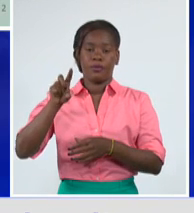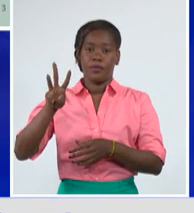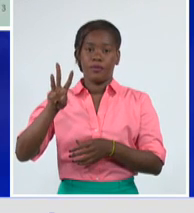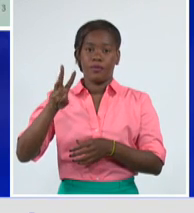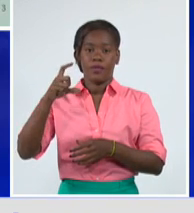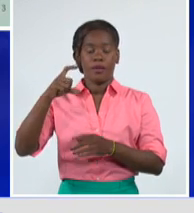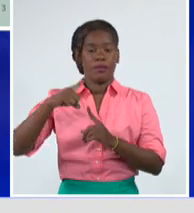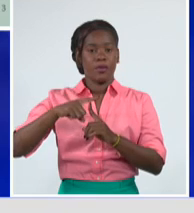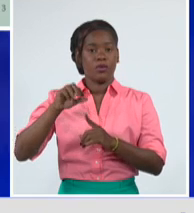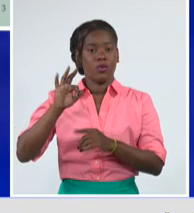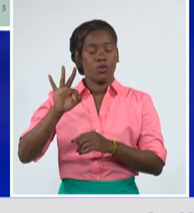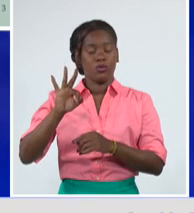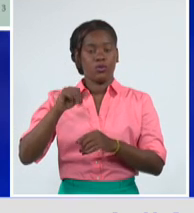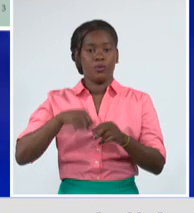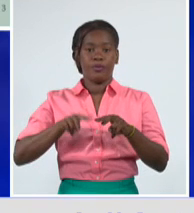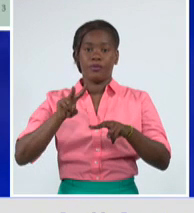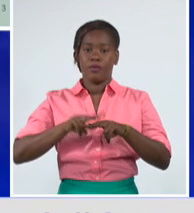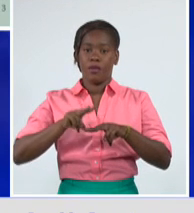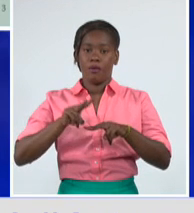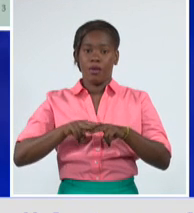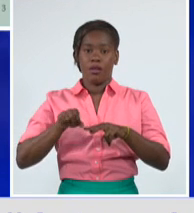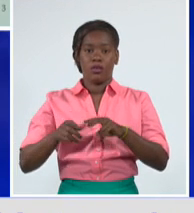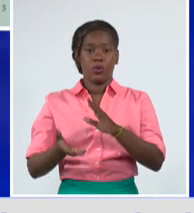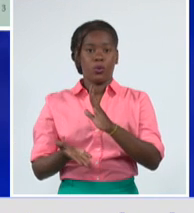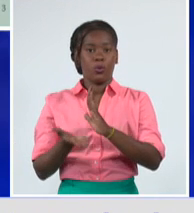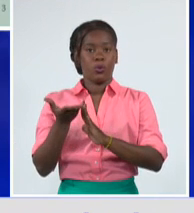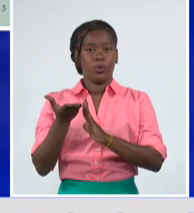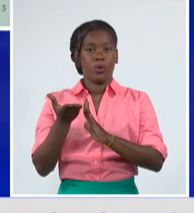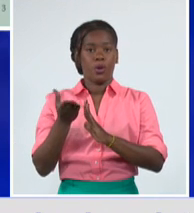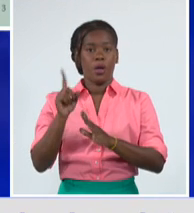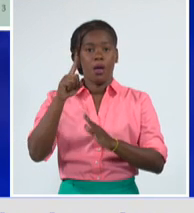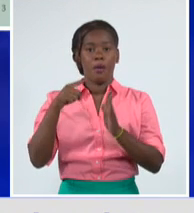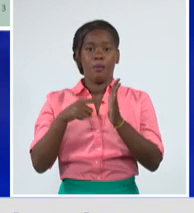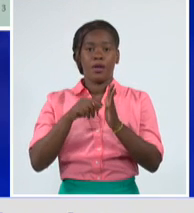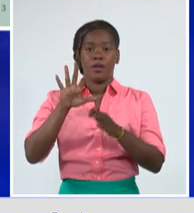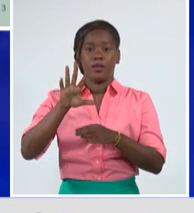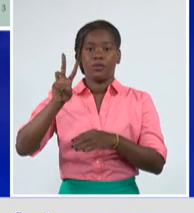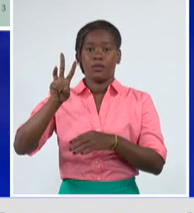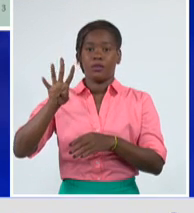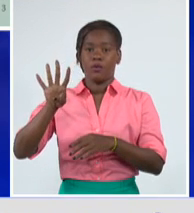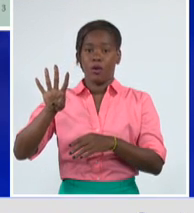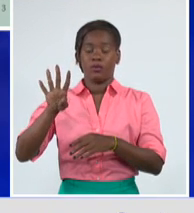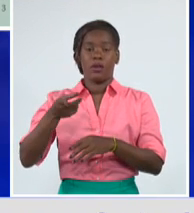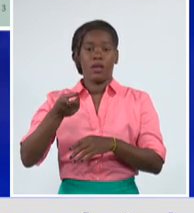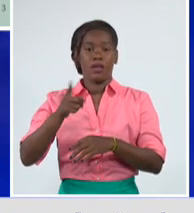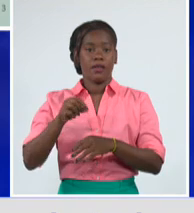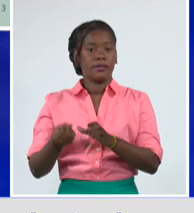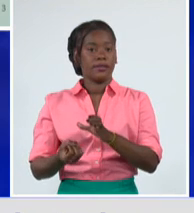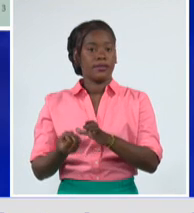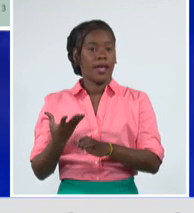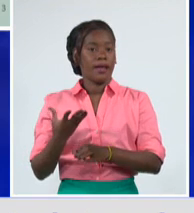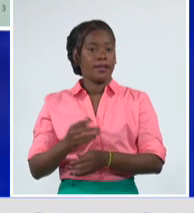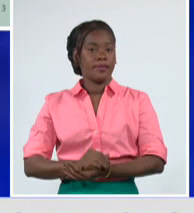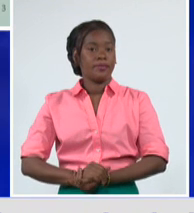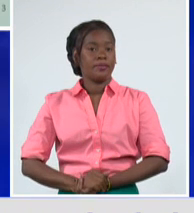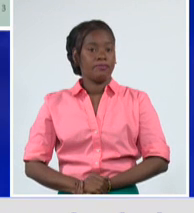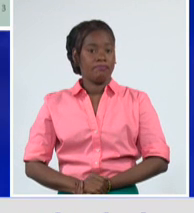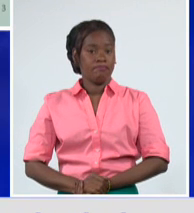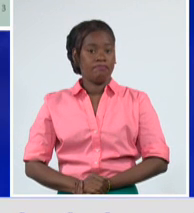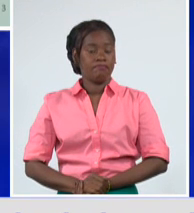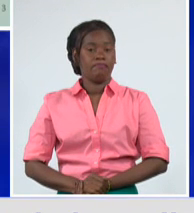provincia de La Habana con 1.534 pacientes autóctonos en el día de ayer se había